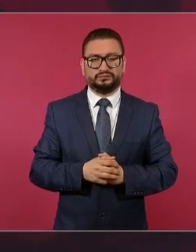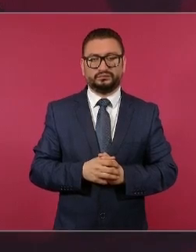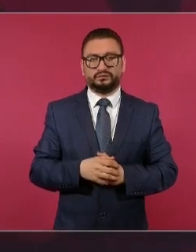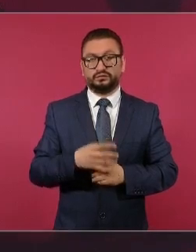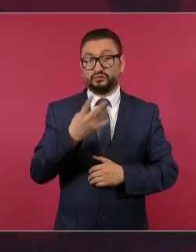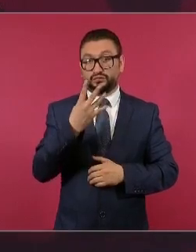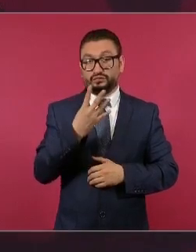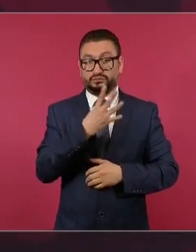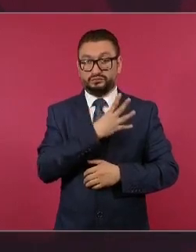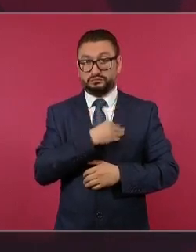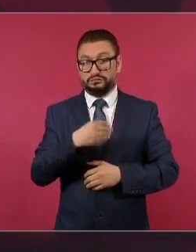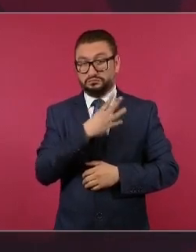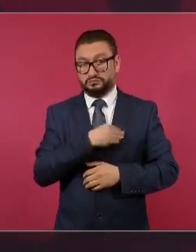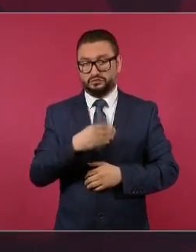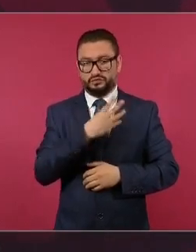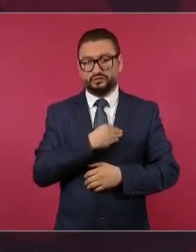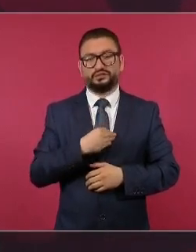4 hijos